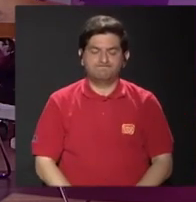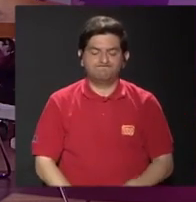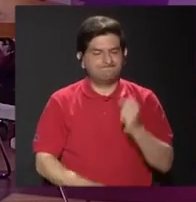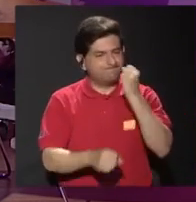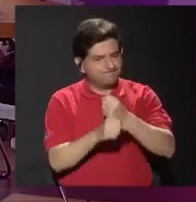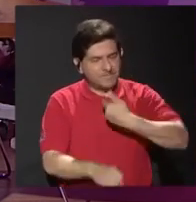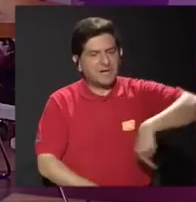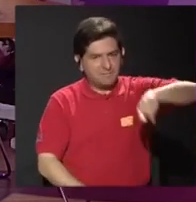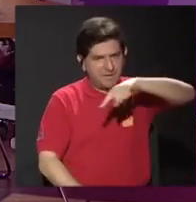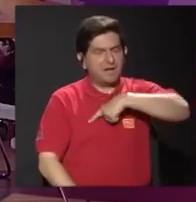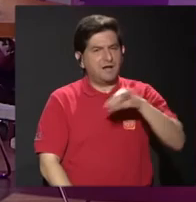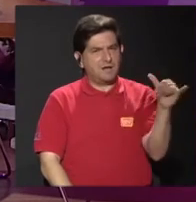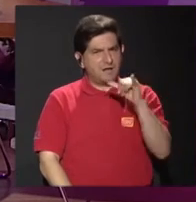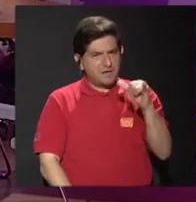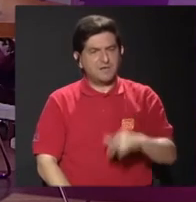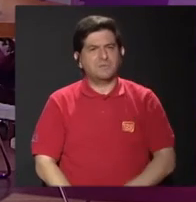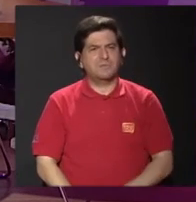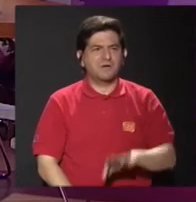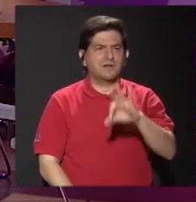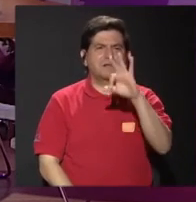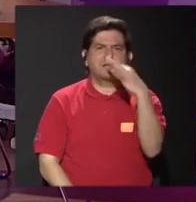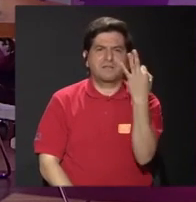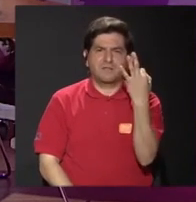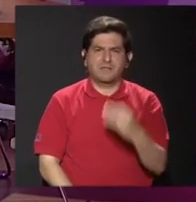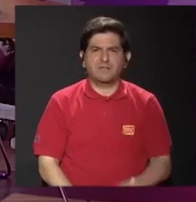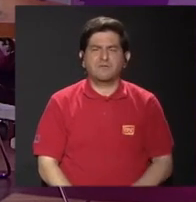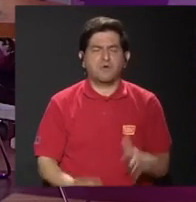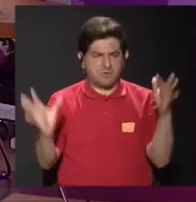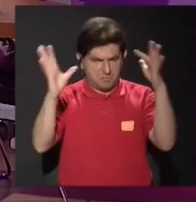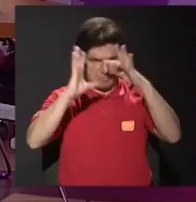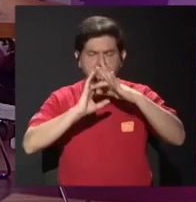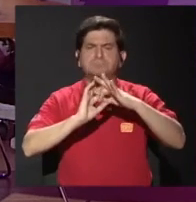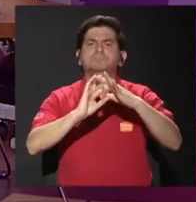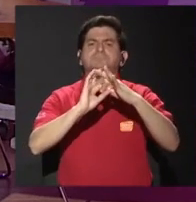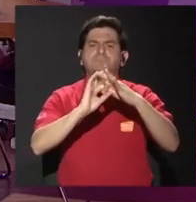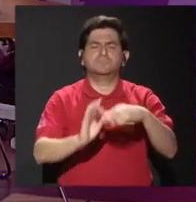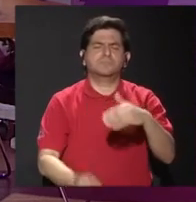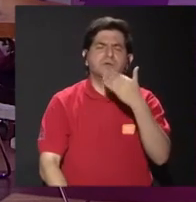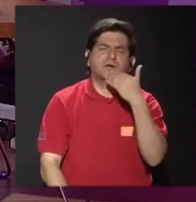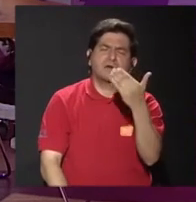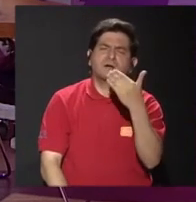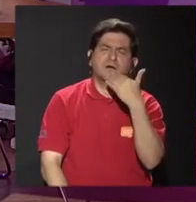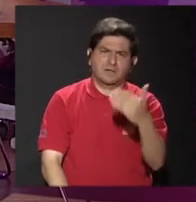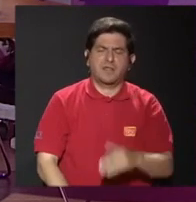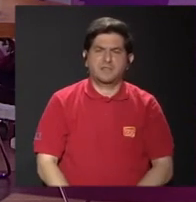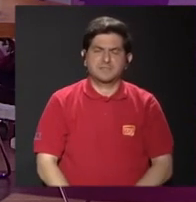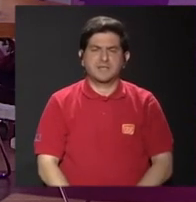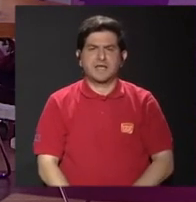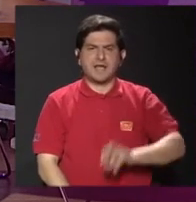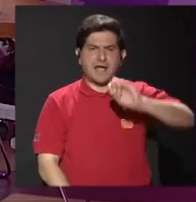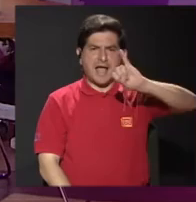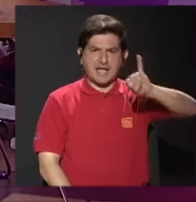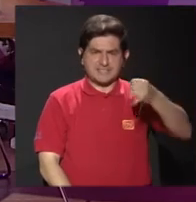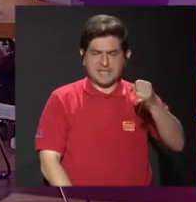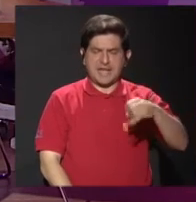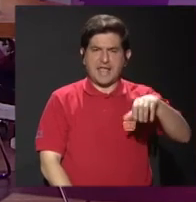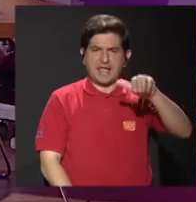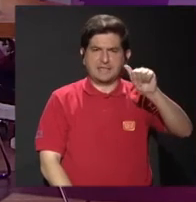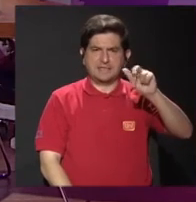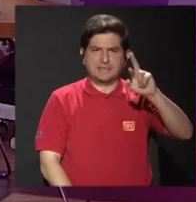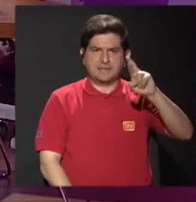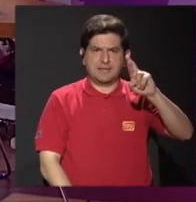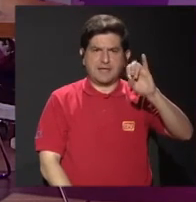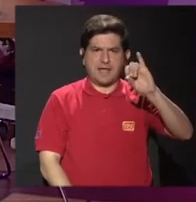trabajado también de una manera bastante coordinada hay que agradecer a la señora janet arias que ha sido